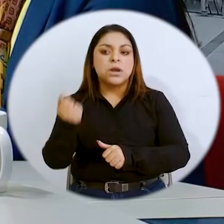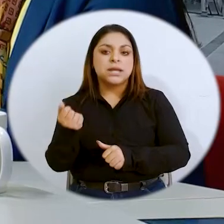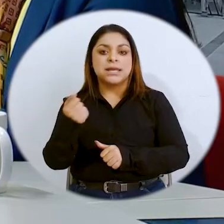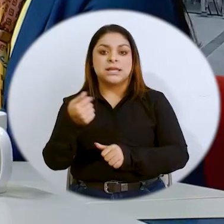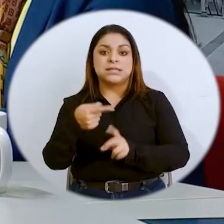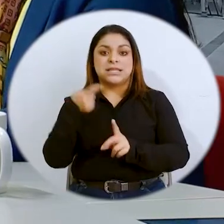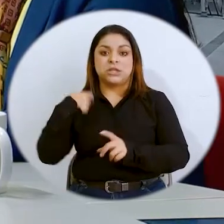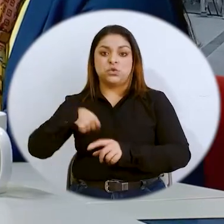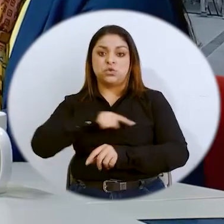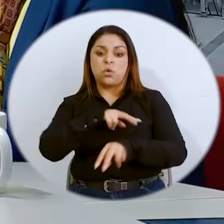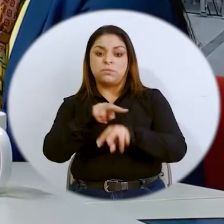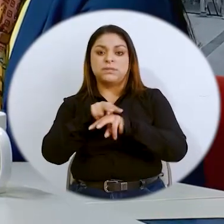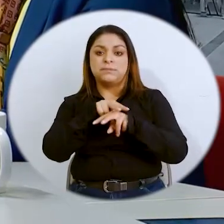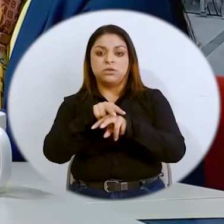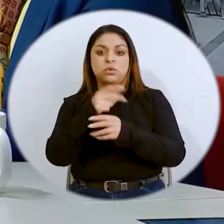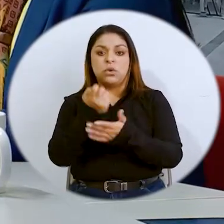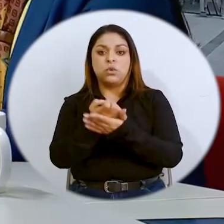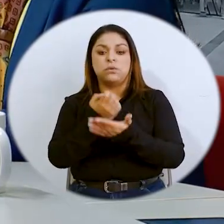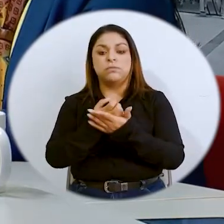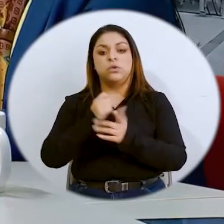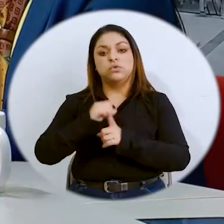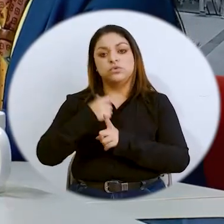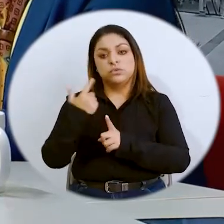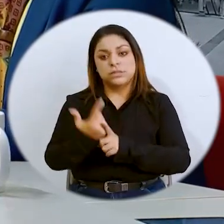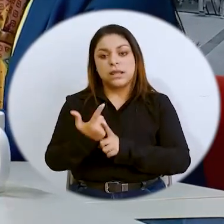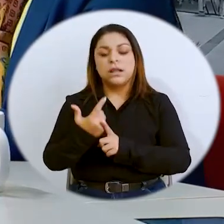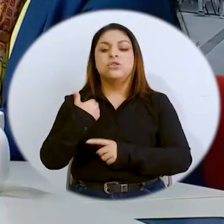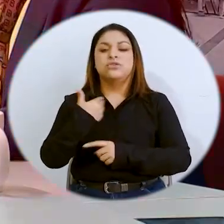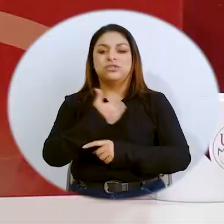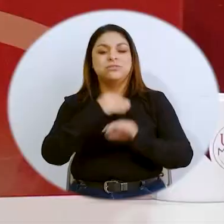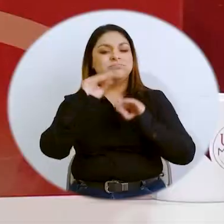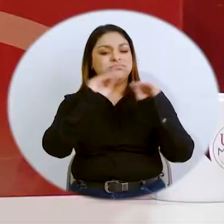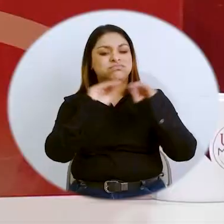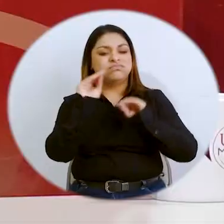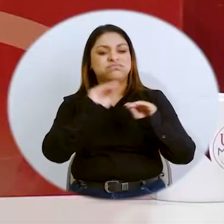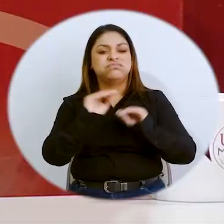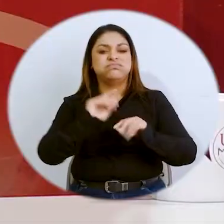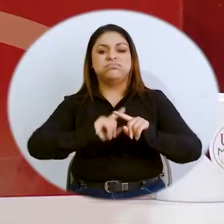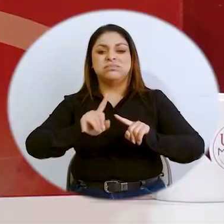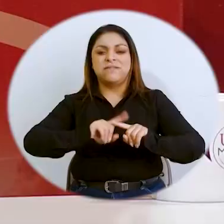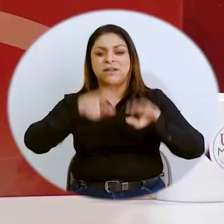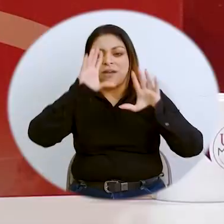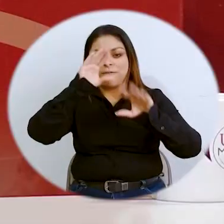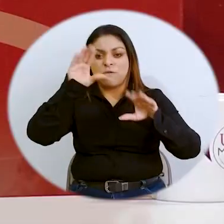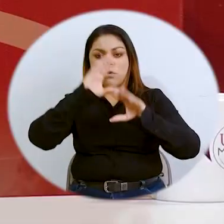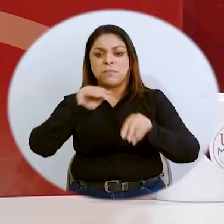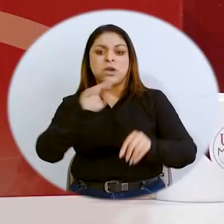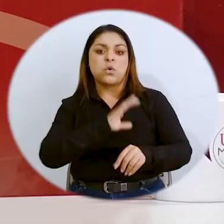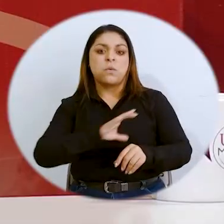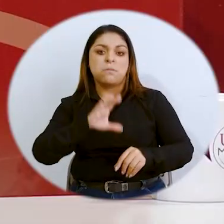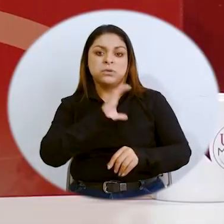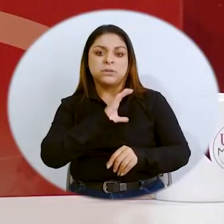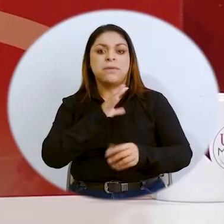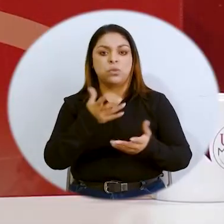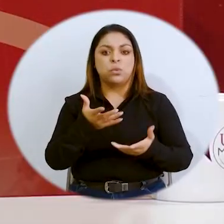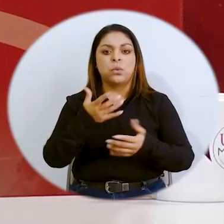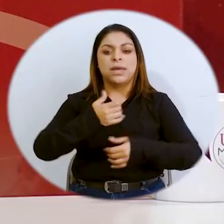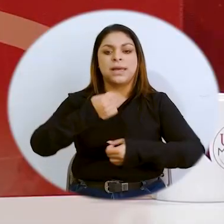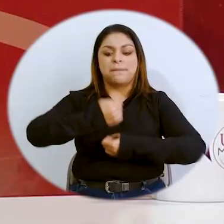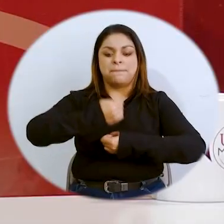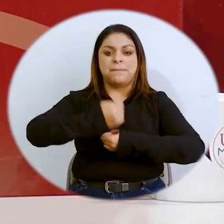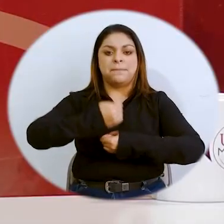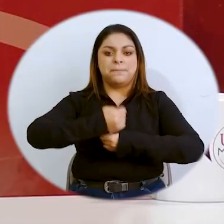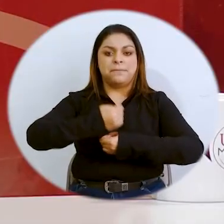precisamente desde el Observatorio Económico Social hemos venido digamos, elaborando diversos informes sobre el comportamiento del